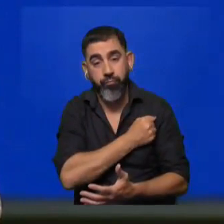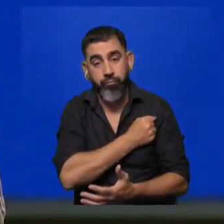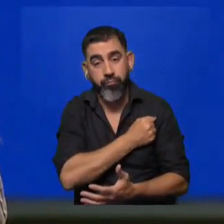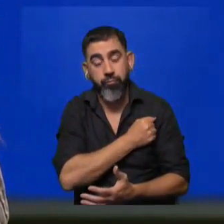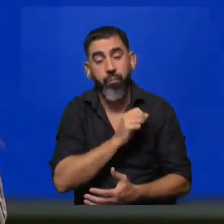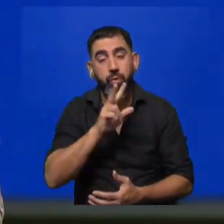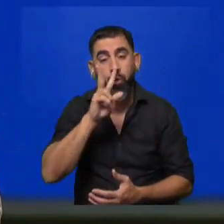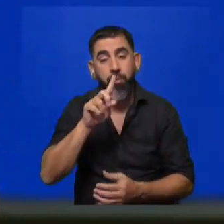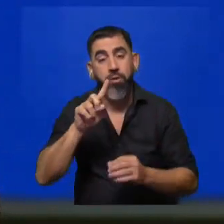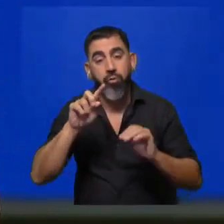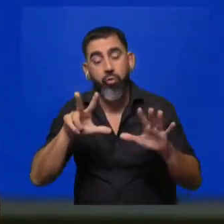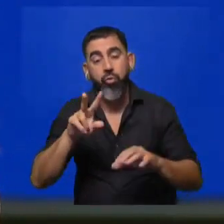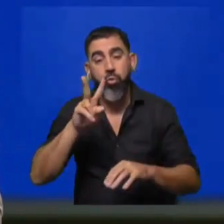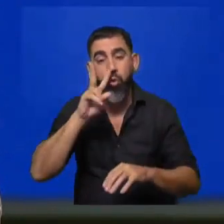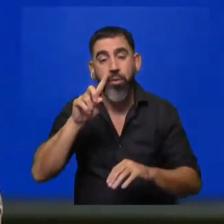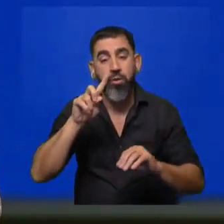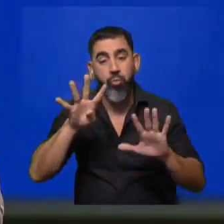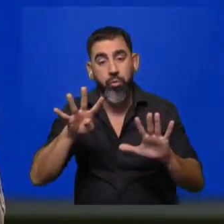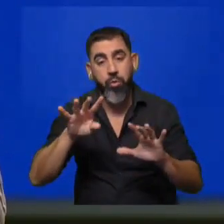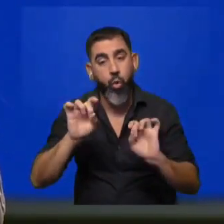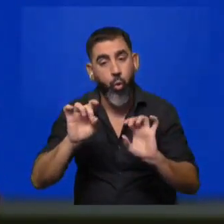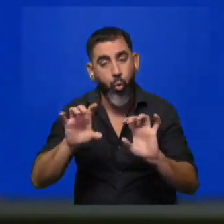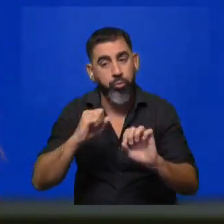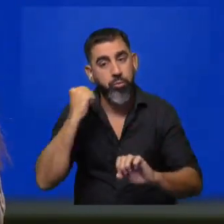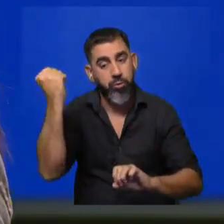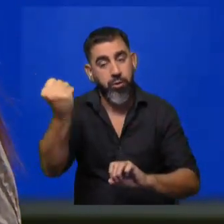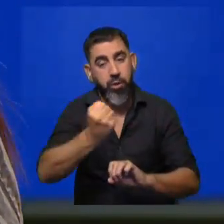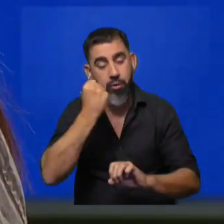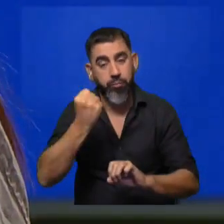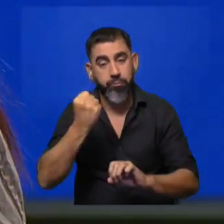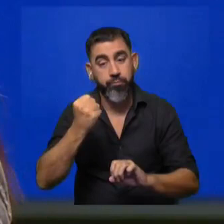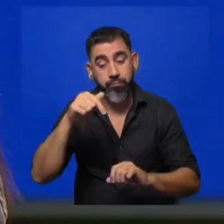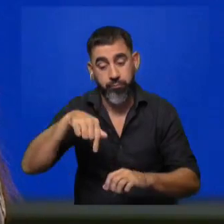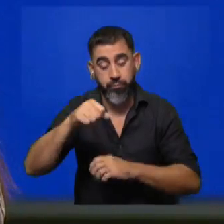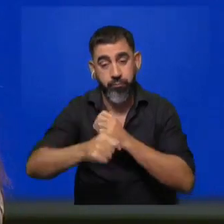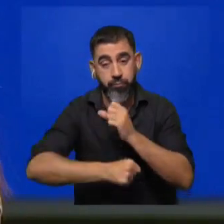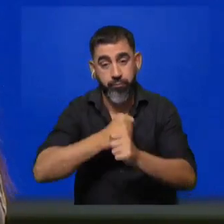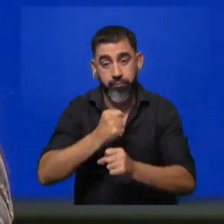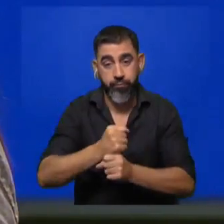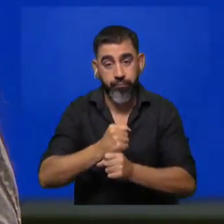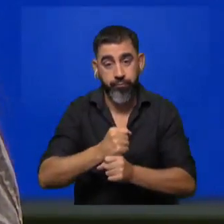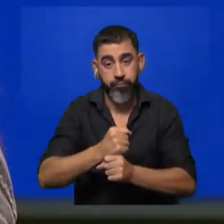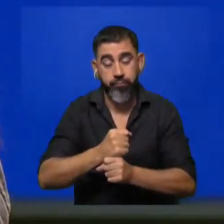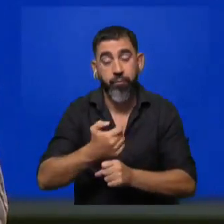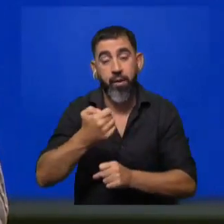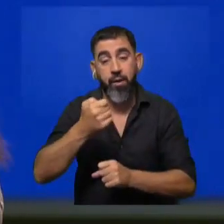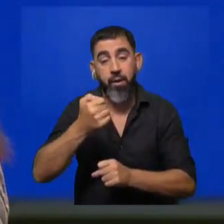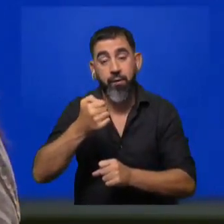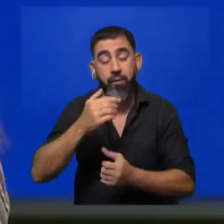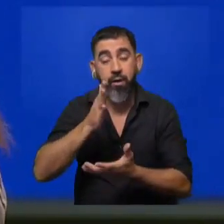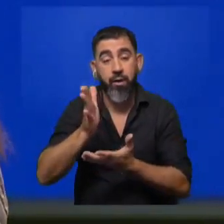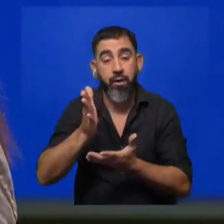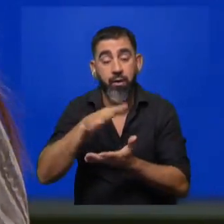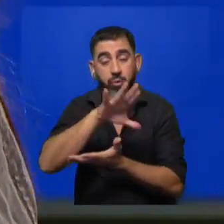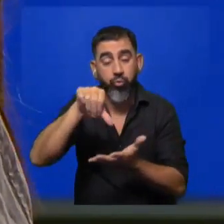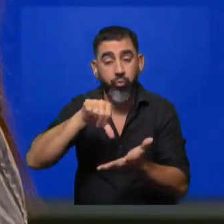el 2018 y 2019 hubo un brote bastante importante y este año que Rivera era una ciudad que estaba